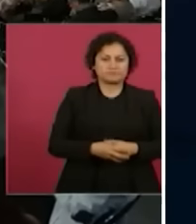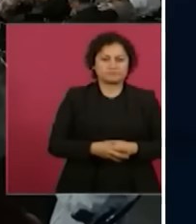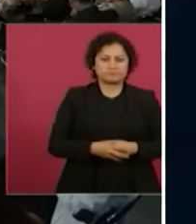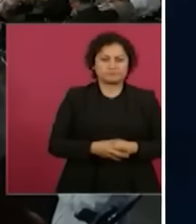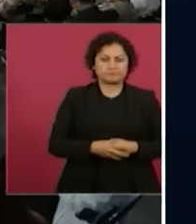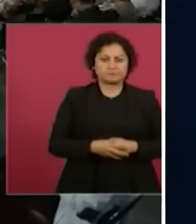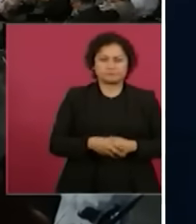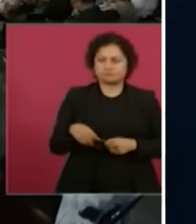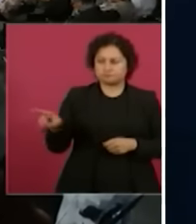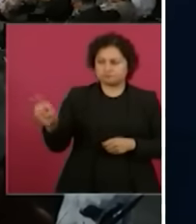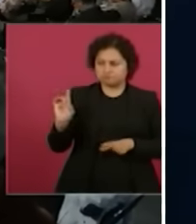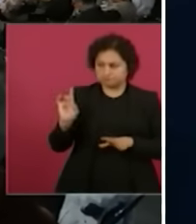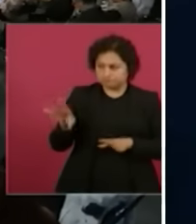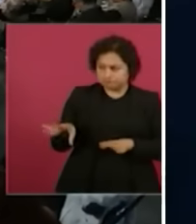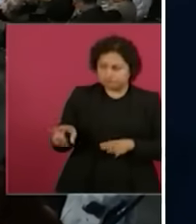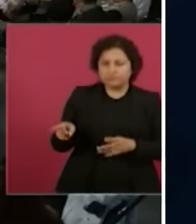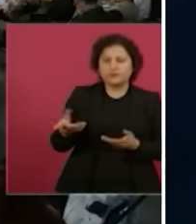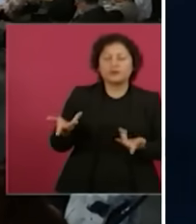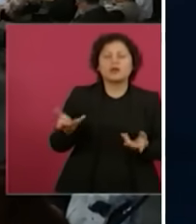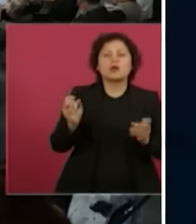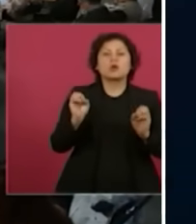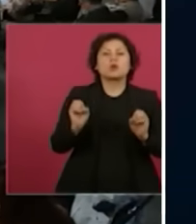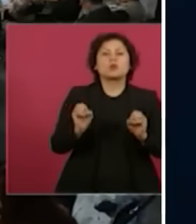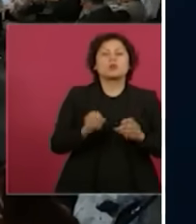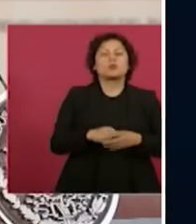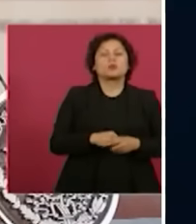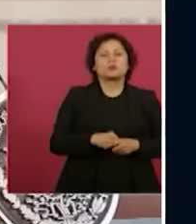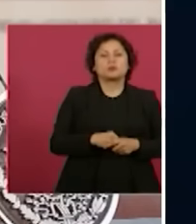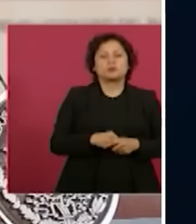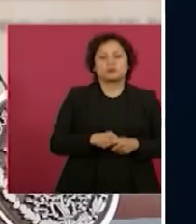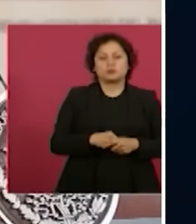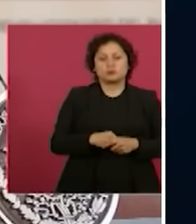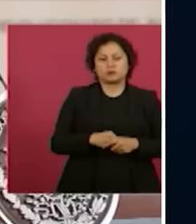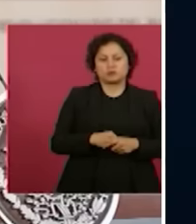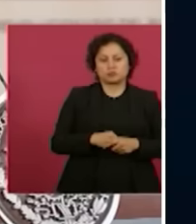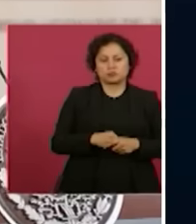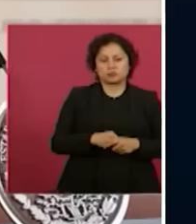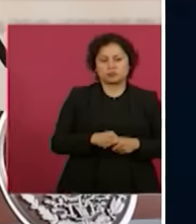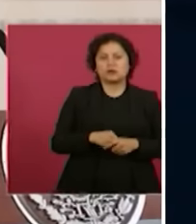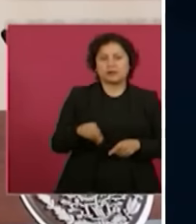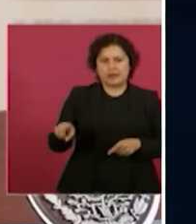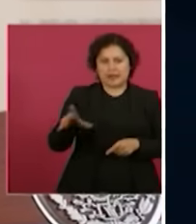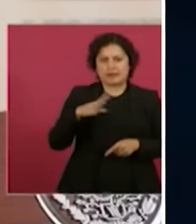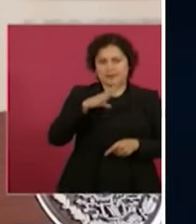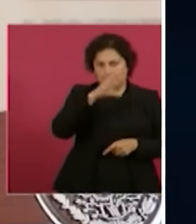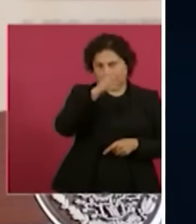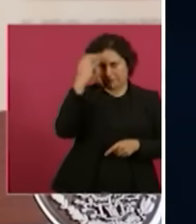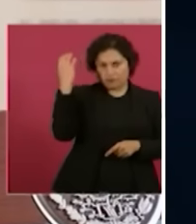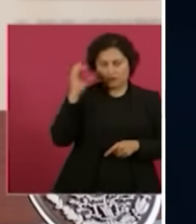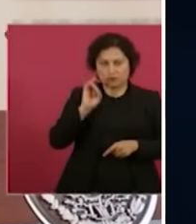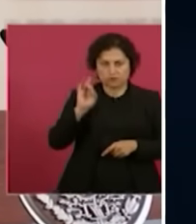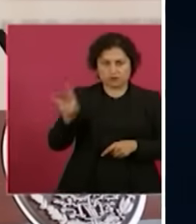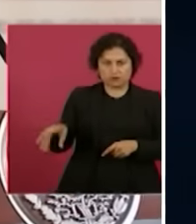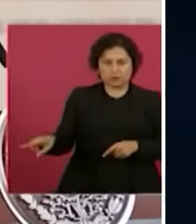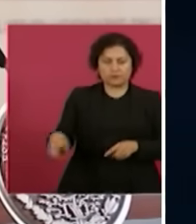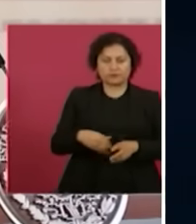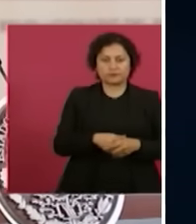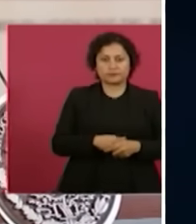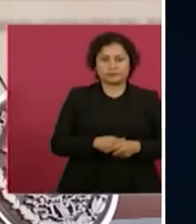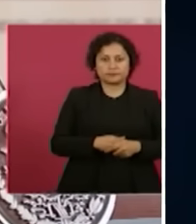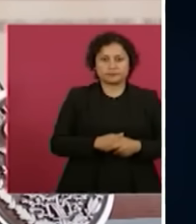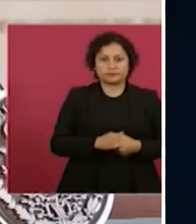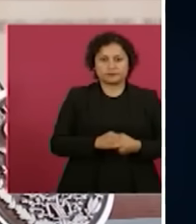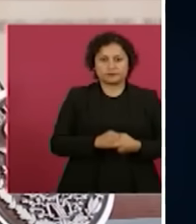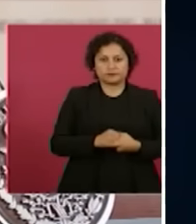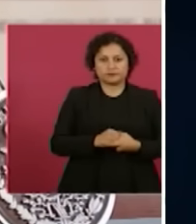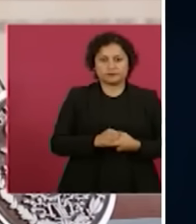no solamente ver si capacitada para el cargo sino si es cumplidora o no cumplidora etcétera etcétera entonces a ver yo me puse